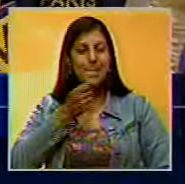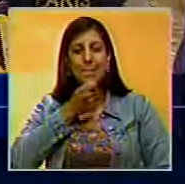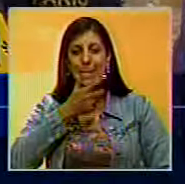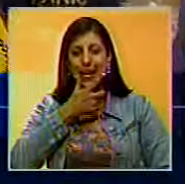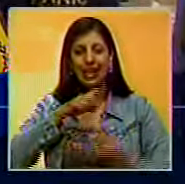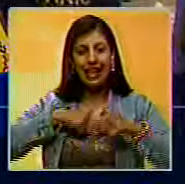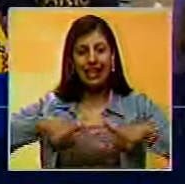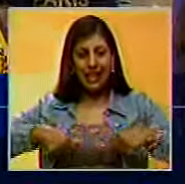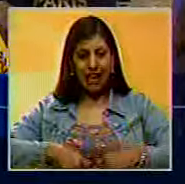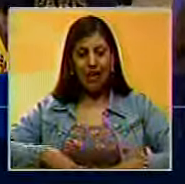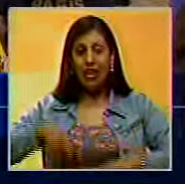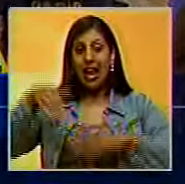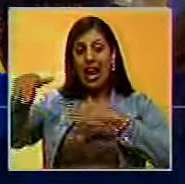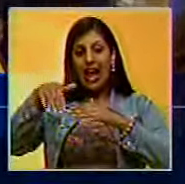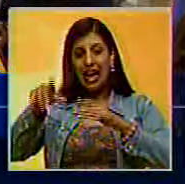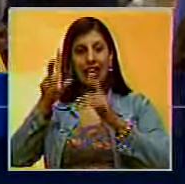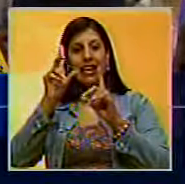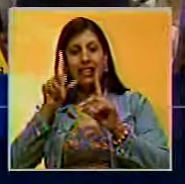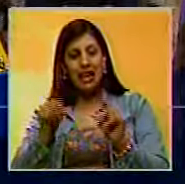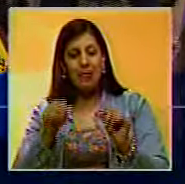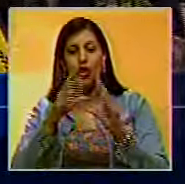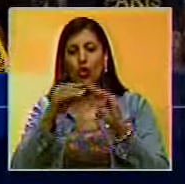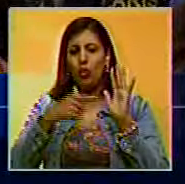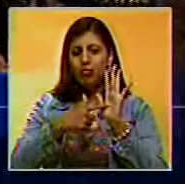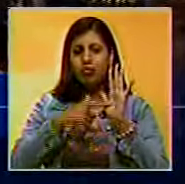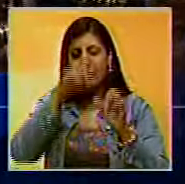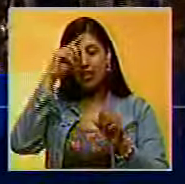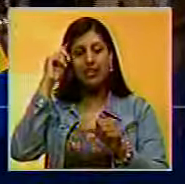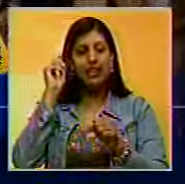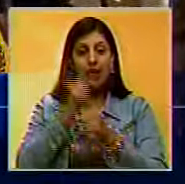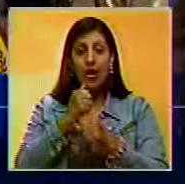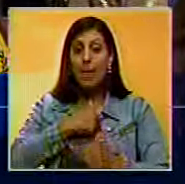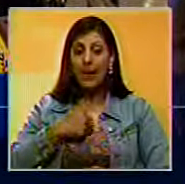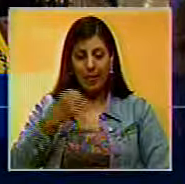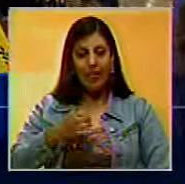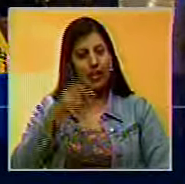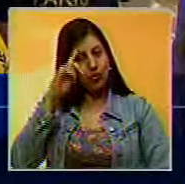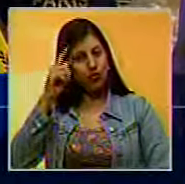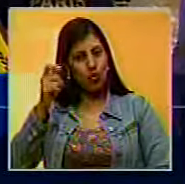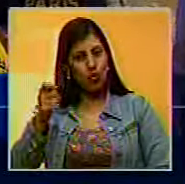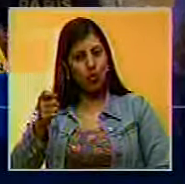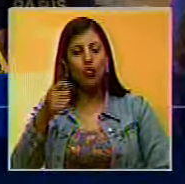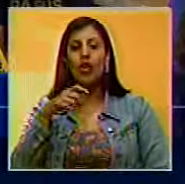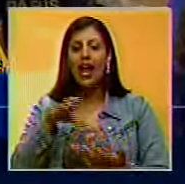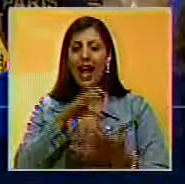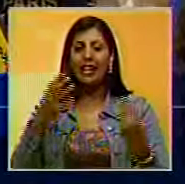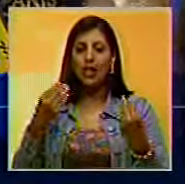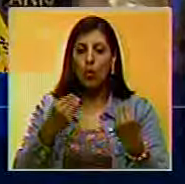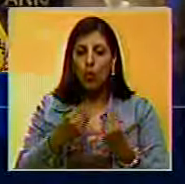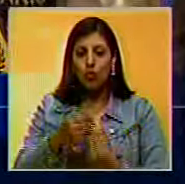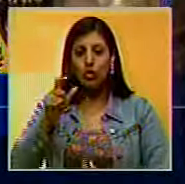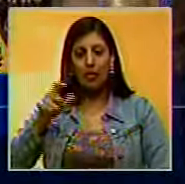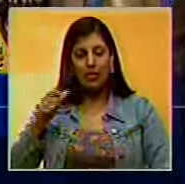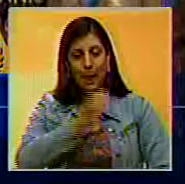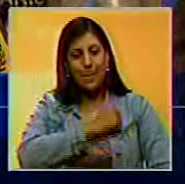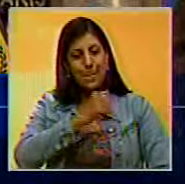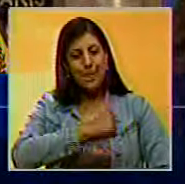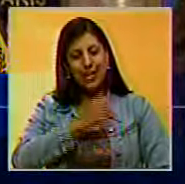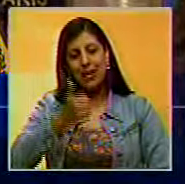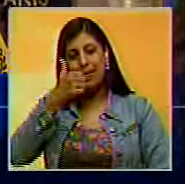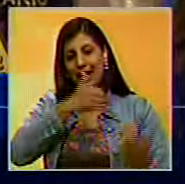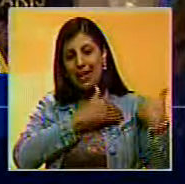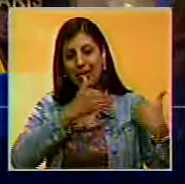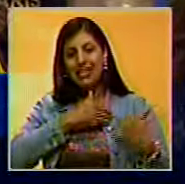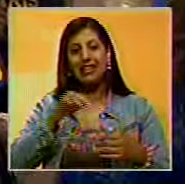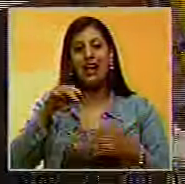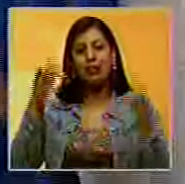en traje de baño, No Vi en la Calle, extraordinario su presentación. Para mí es un verdadero privilegio, pues, cantar con estos panas que son la máxima